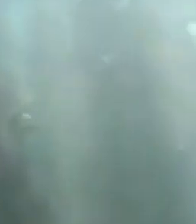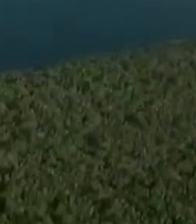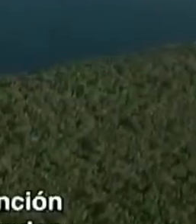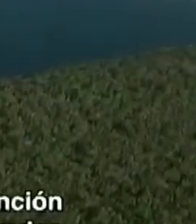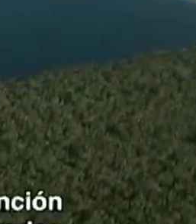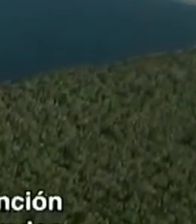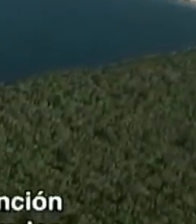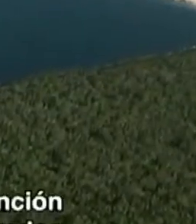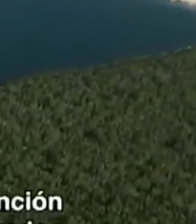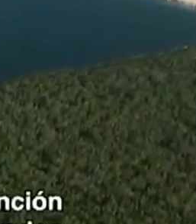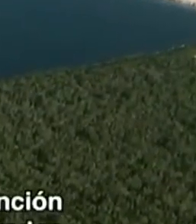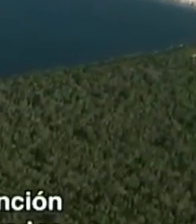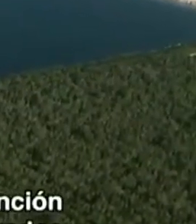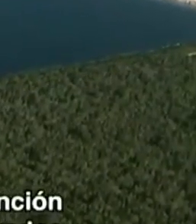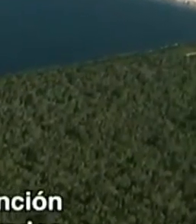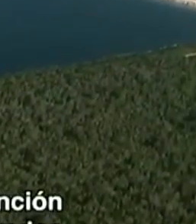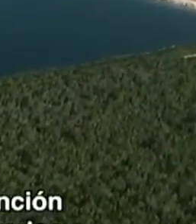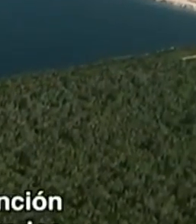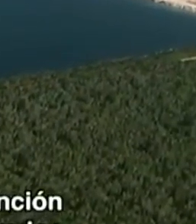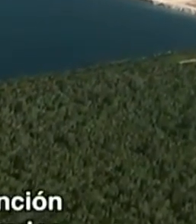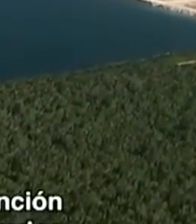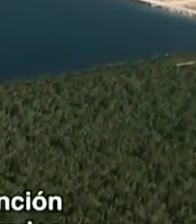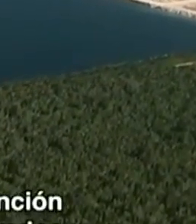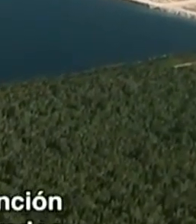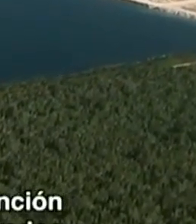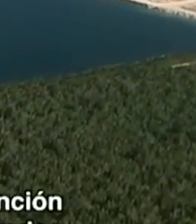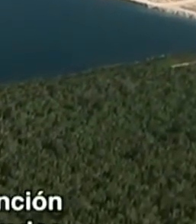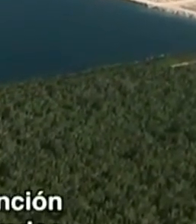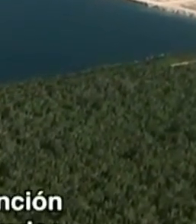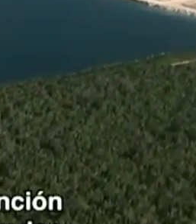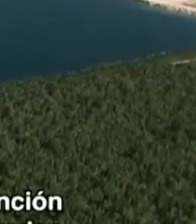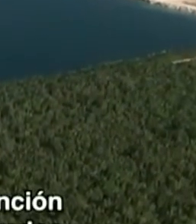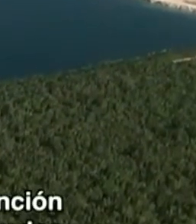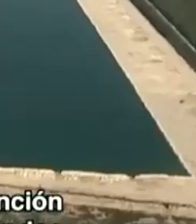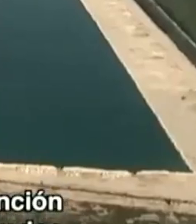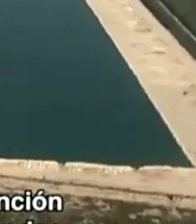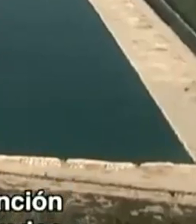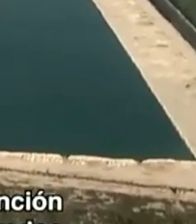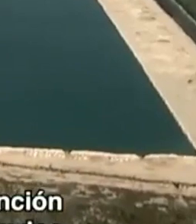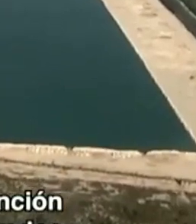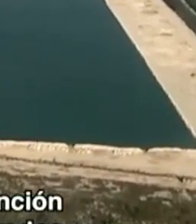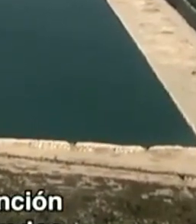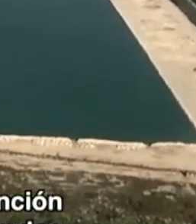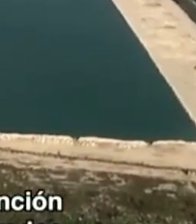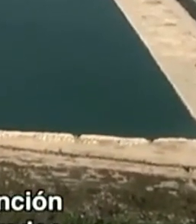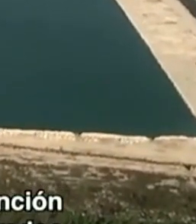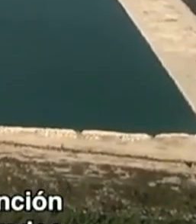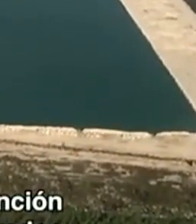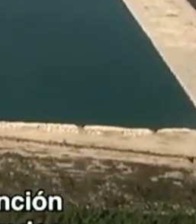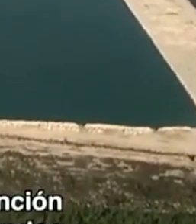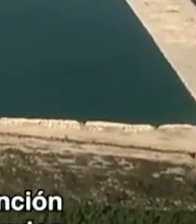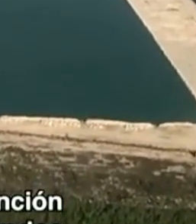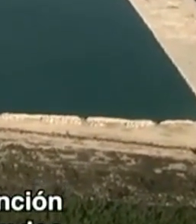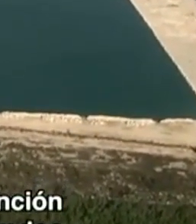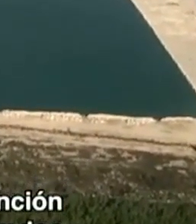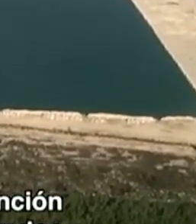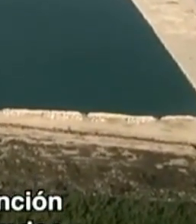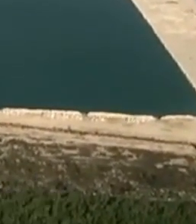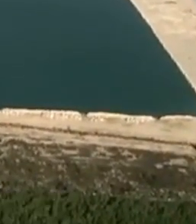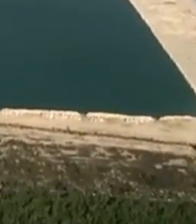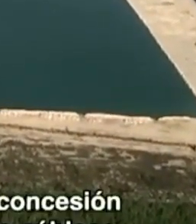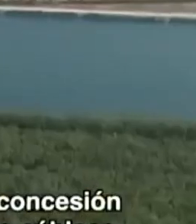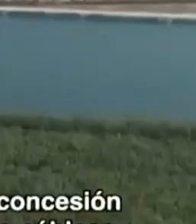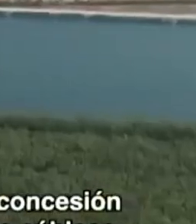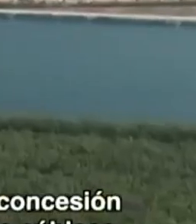empresa. Otra actividad ilegal de la empresa fue la retención del agua subterránea en 4.24 kilómetros